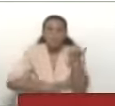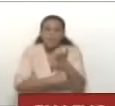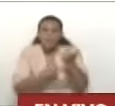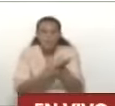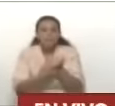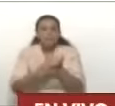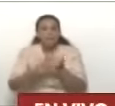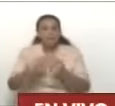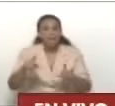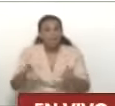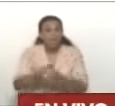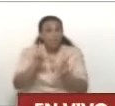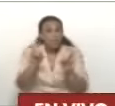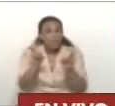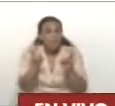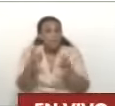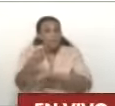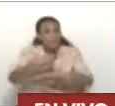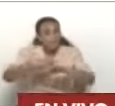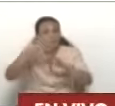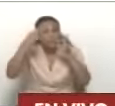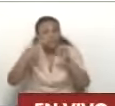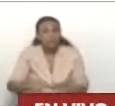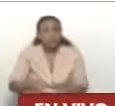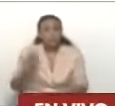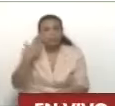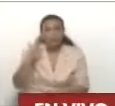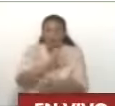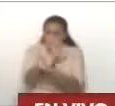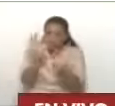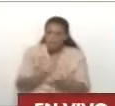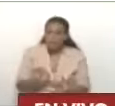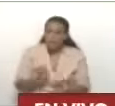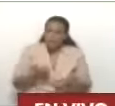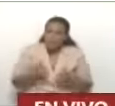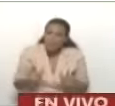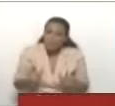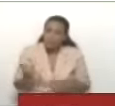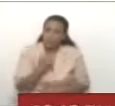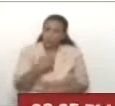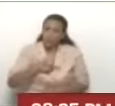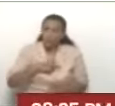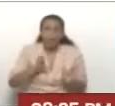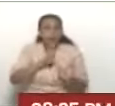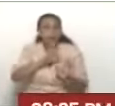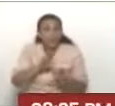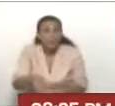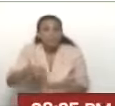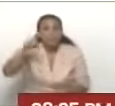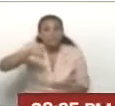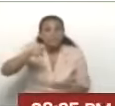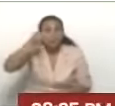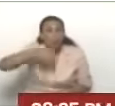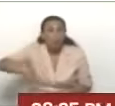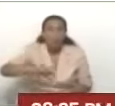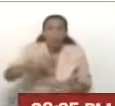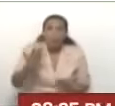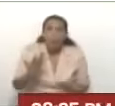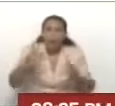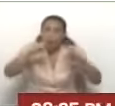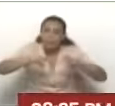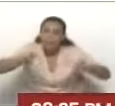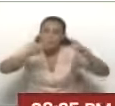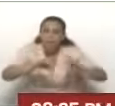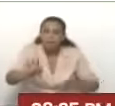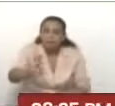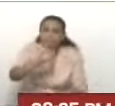hemos tenido de usted para gobernar y gobernar de manera que nos permita a nosotros seguir apoyando a las necesidades del pueblo. Y eso es lo